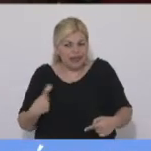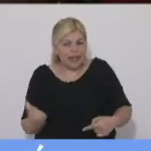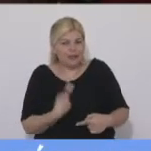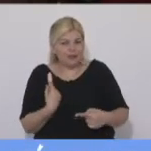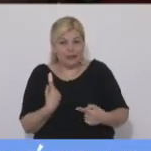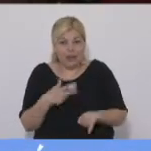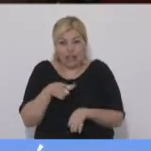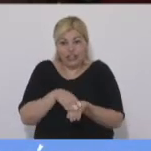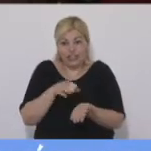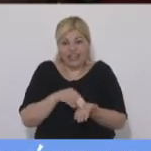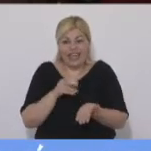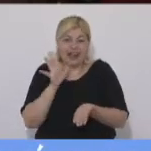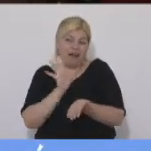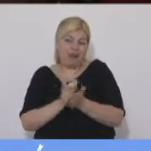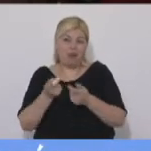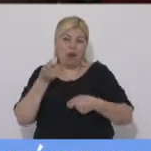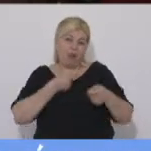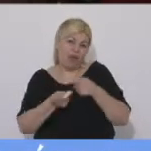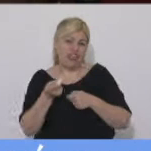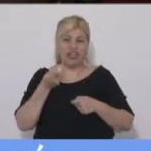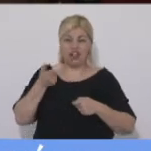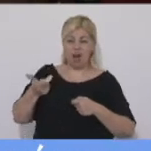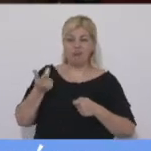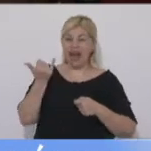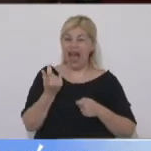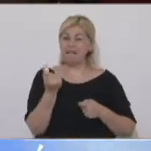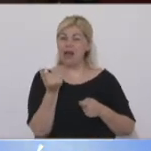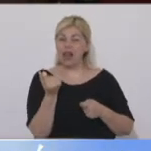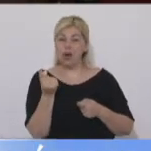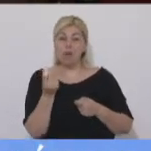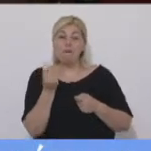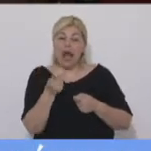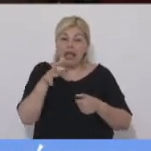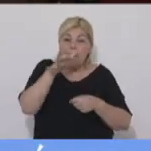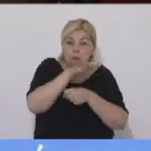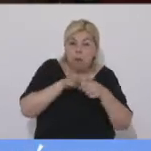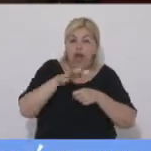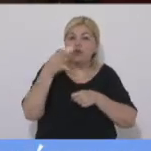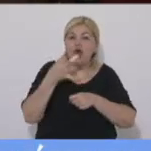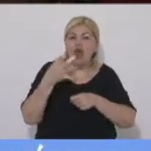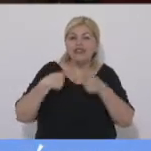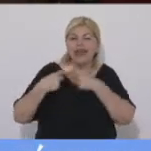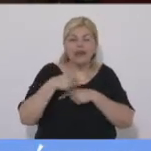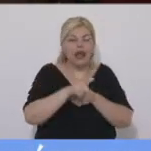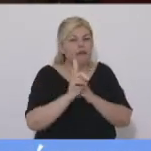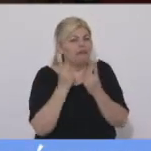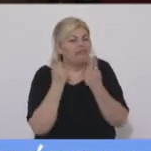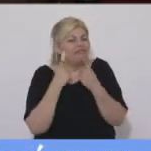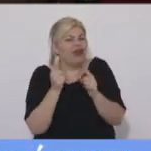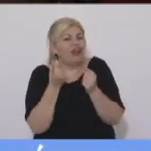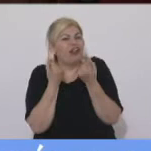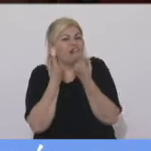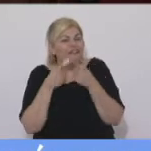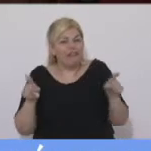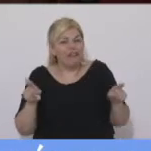se vende se compra tiene un precio para ellos tiene otro valor en ese marco está